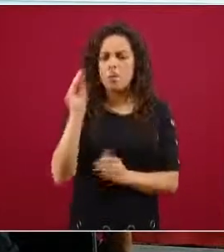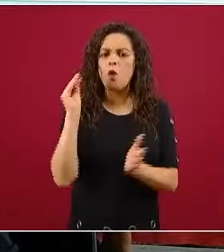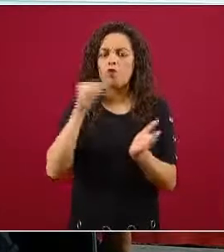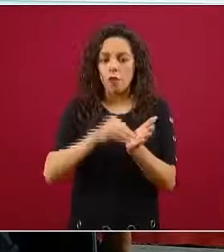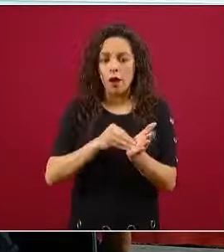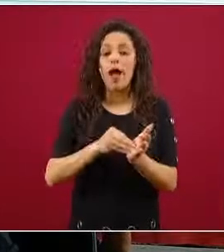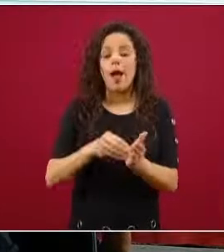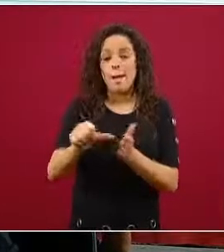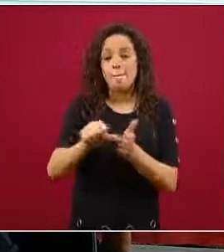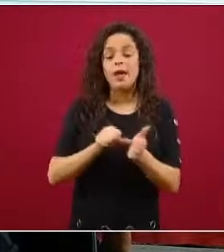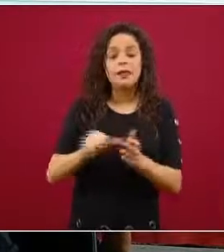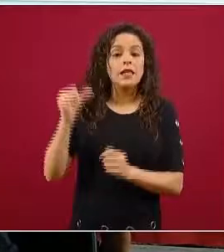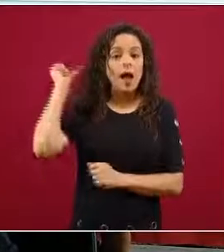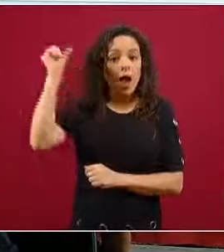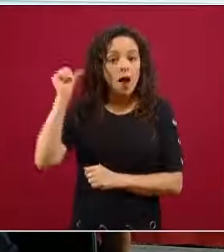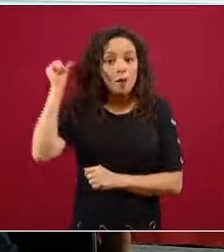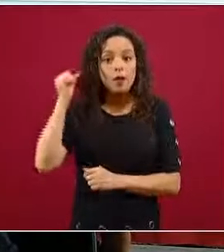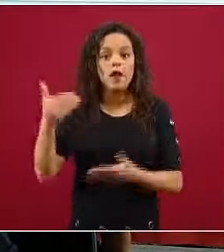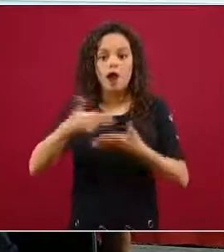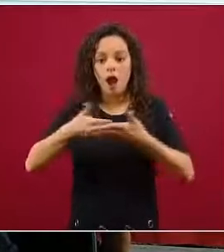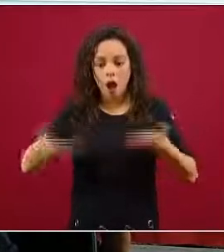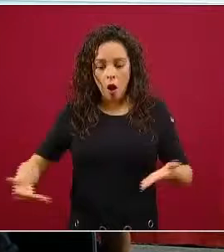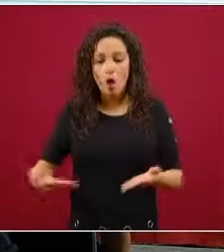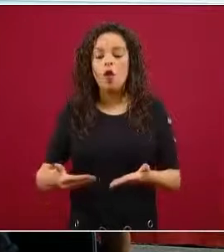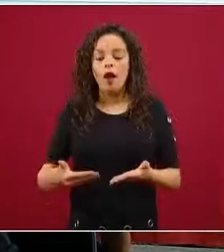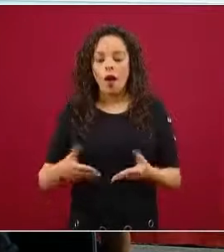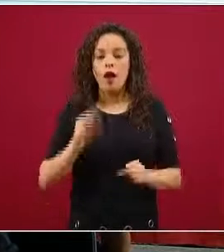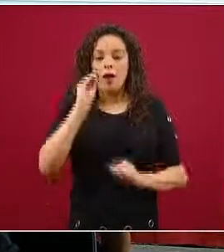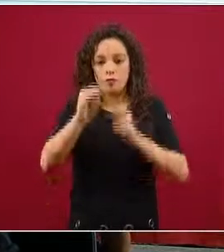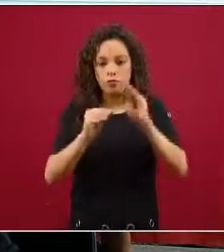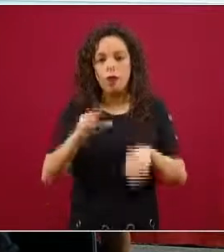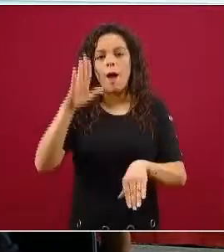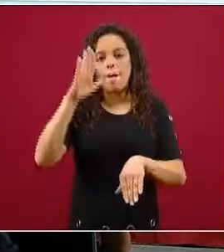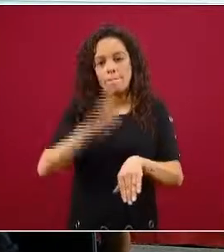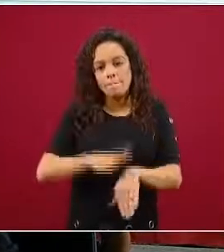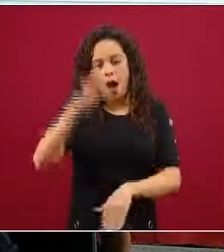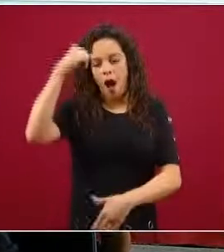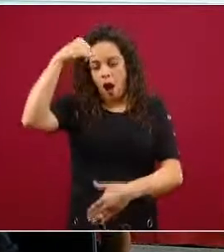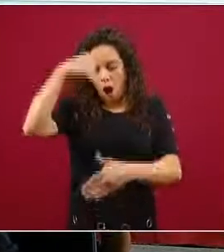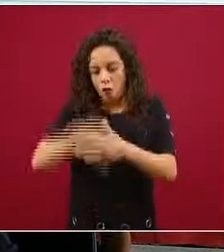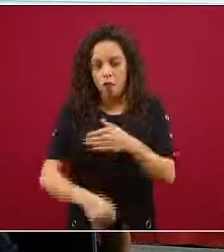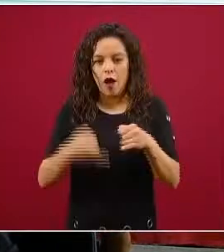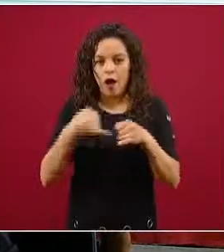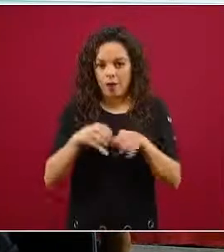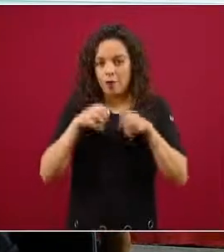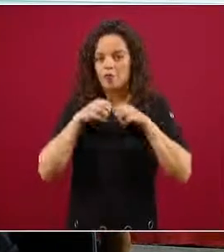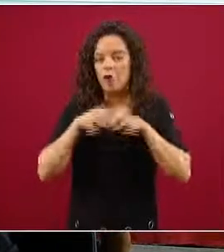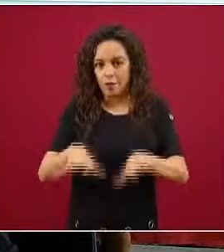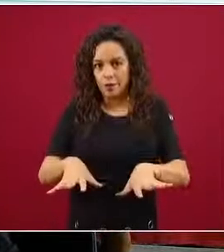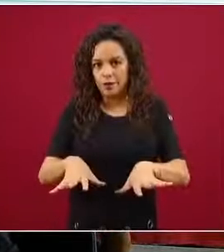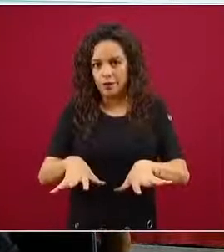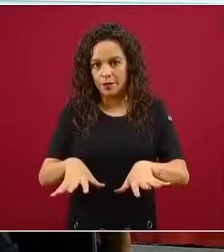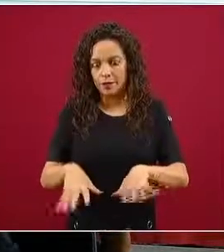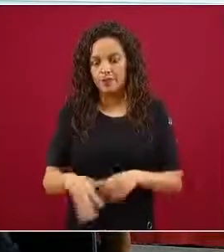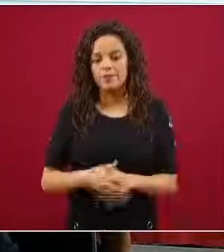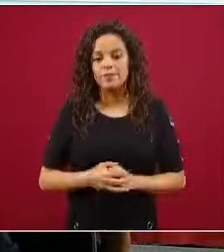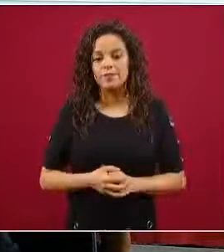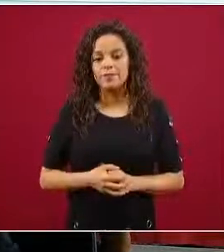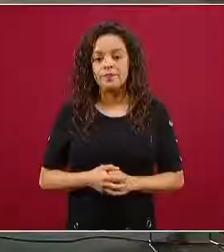se publica una actualización que es mucho más robusta, porque tenemos ahora un